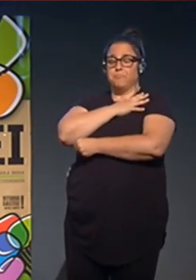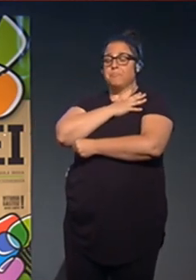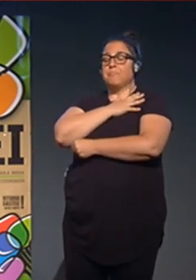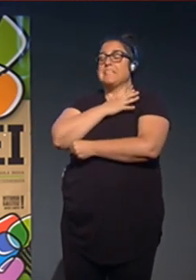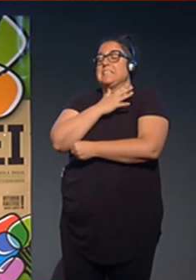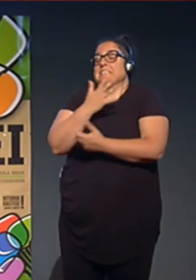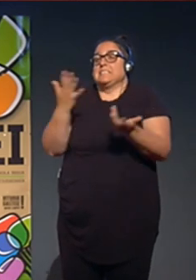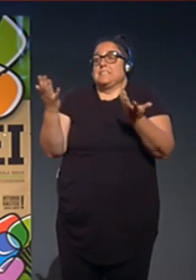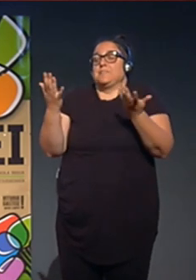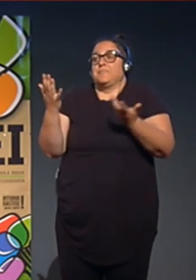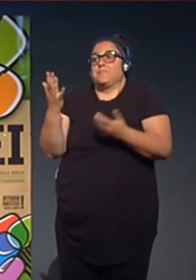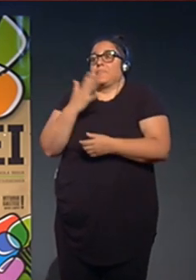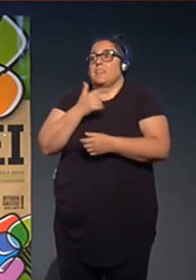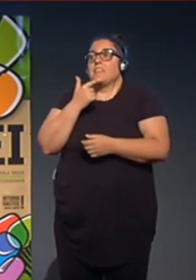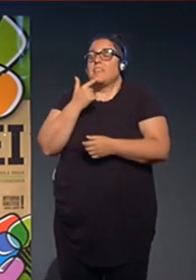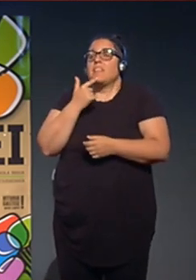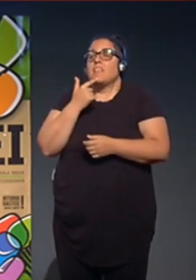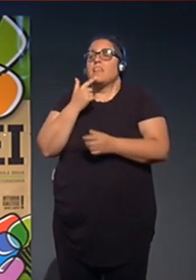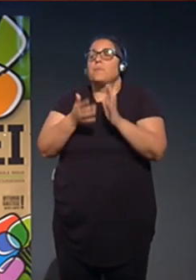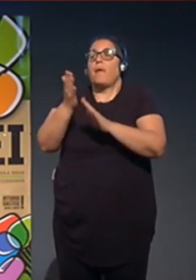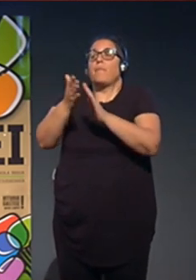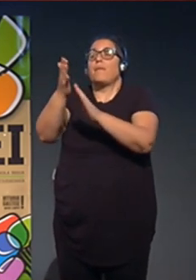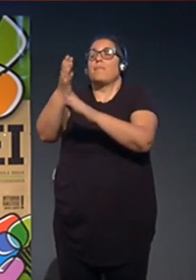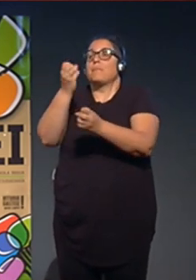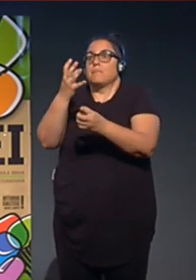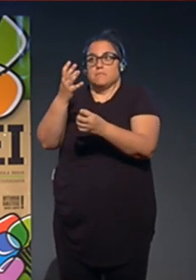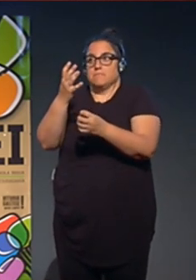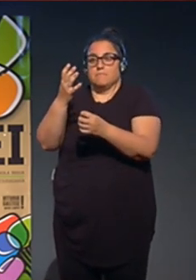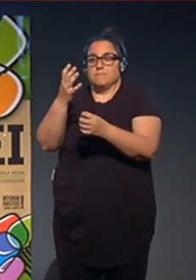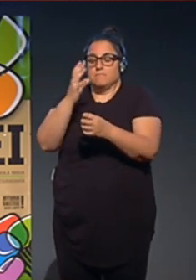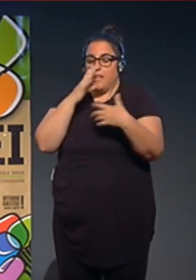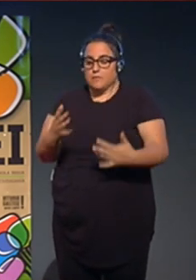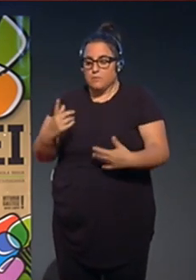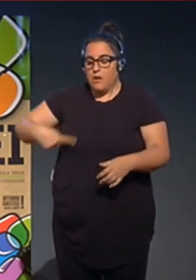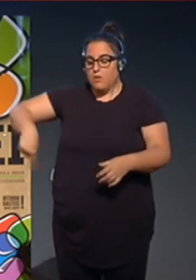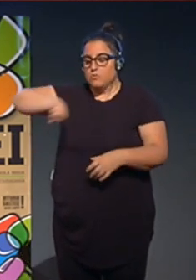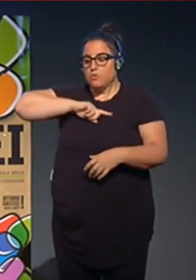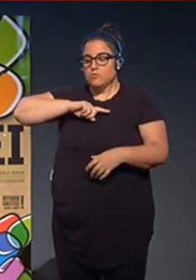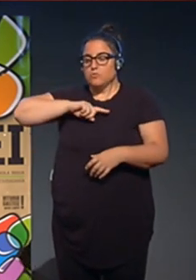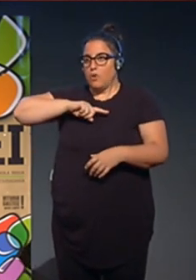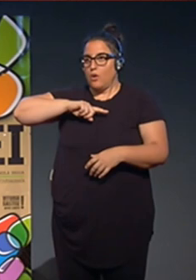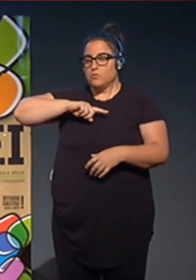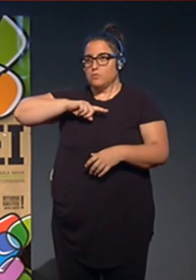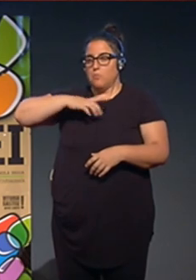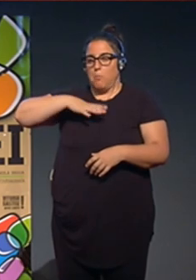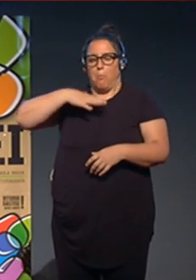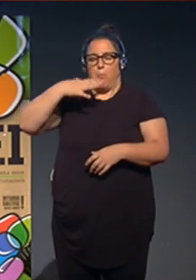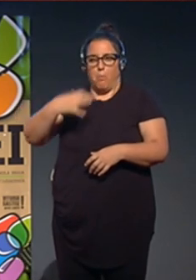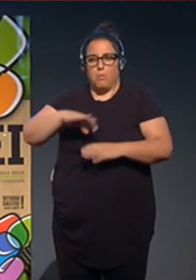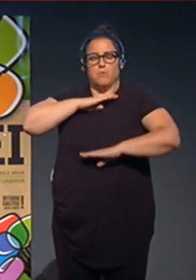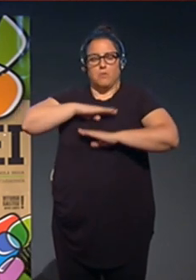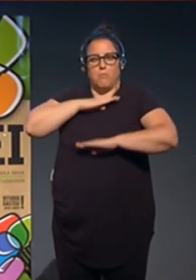no quiere decir que necesariamente sea el camino nosotros hoy tenemos una capcidad como nunca ha habido en la